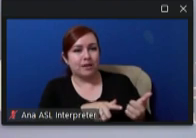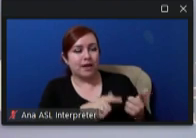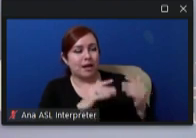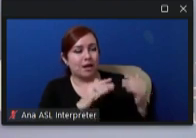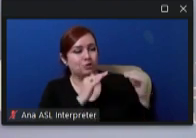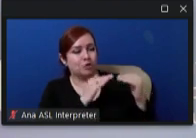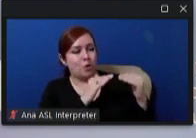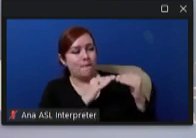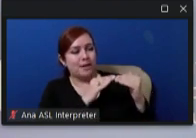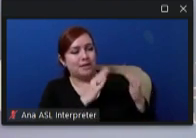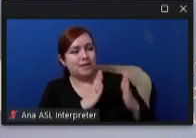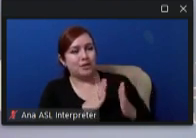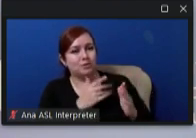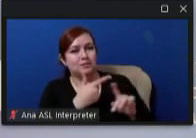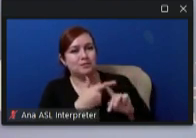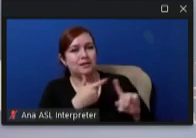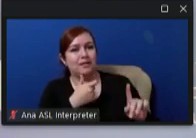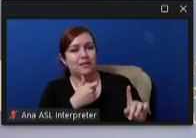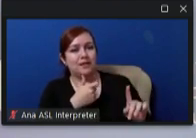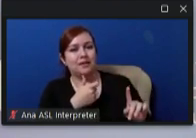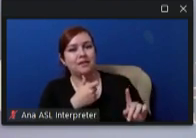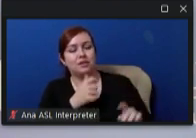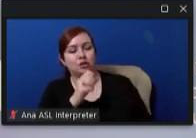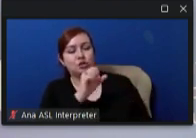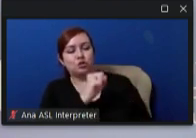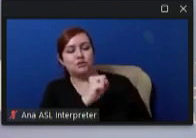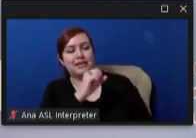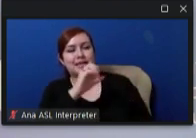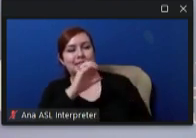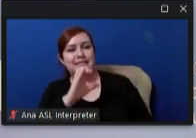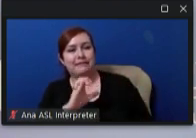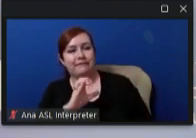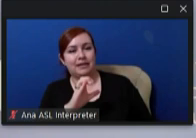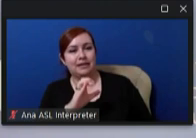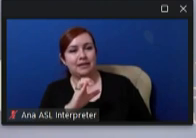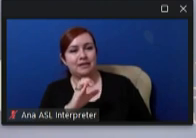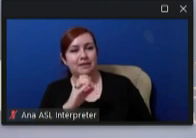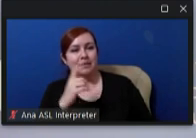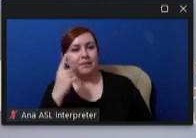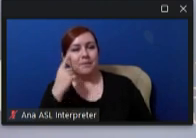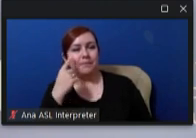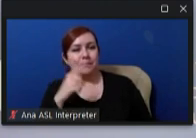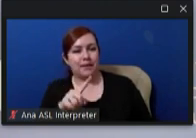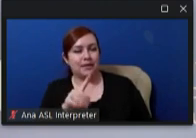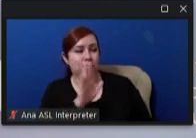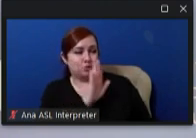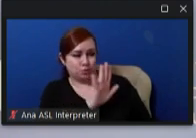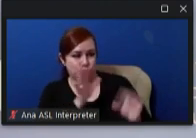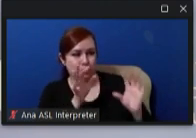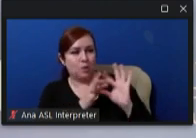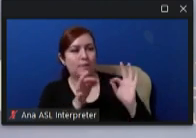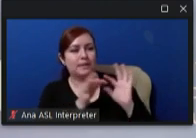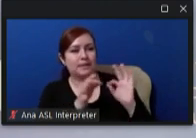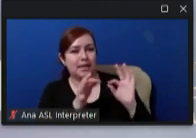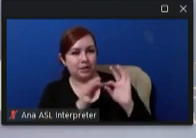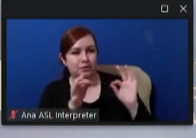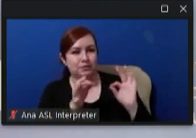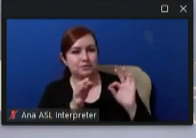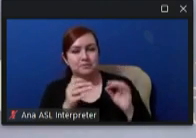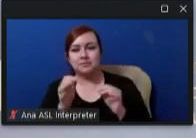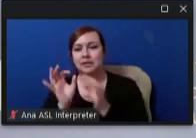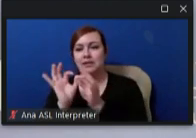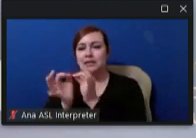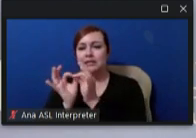de la sociedad civil para sus comentarios.